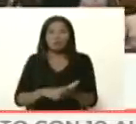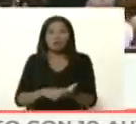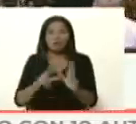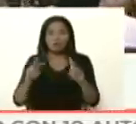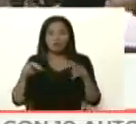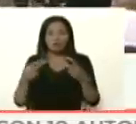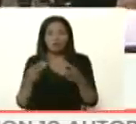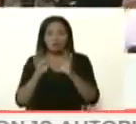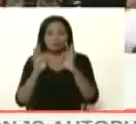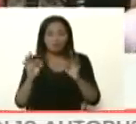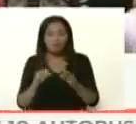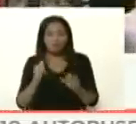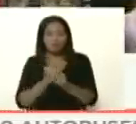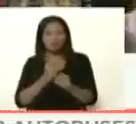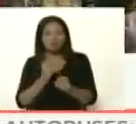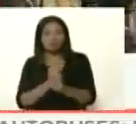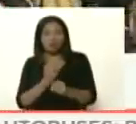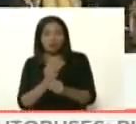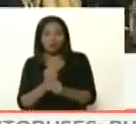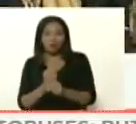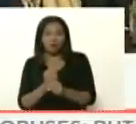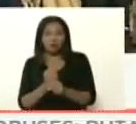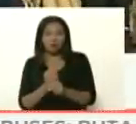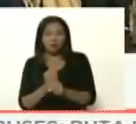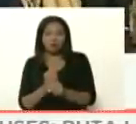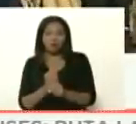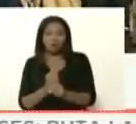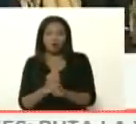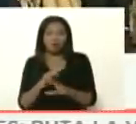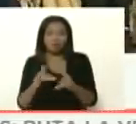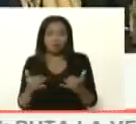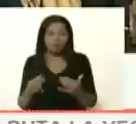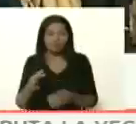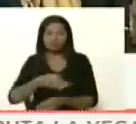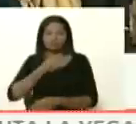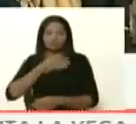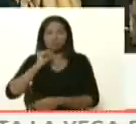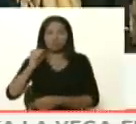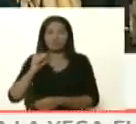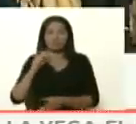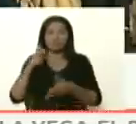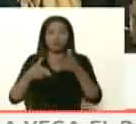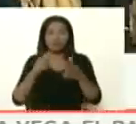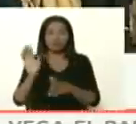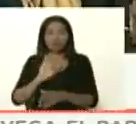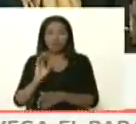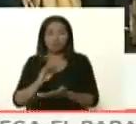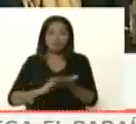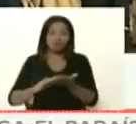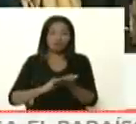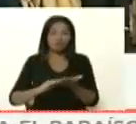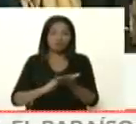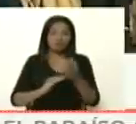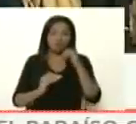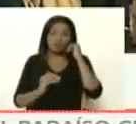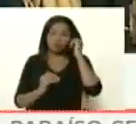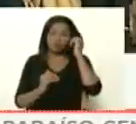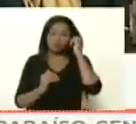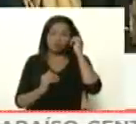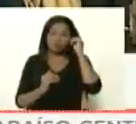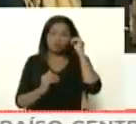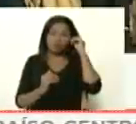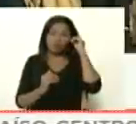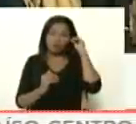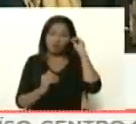nuevo modelo de gestión obrerista y socialista del Metro de Caracas para recuperar el servicio